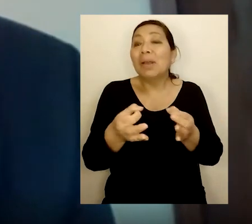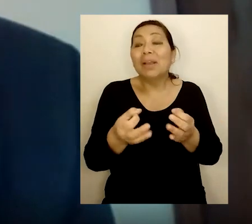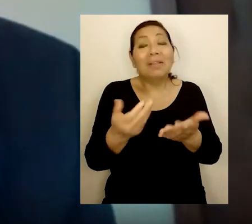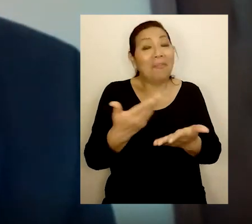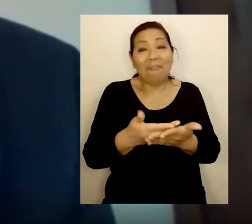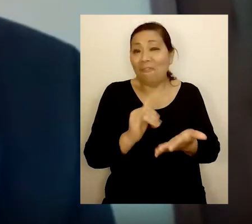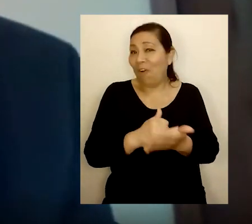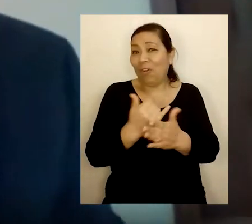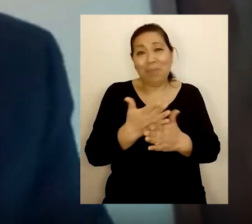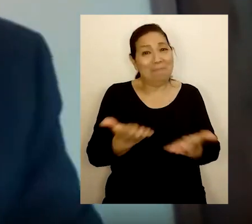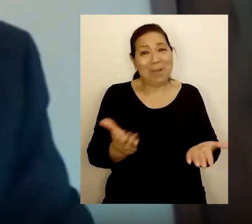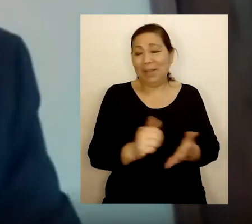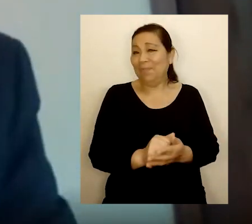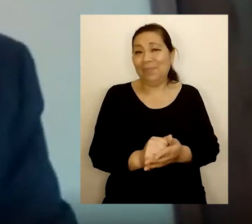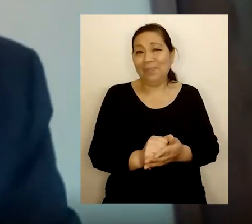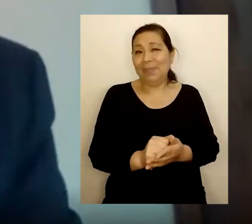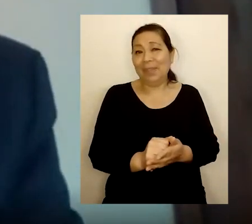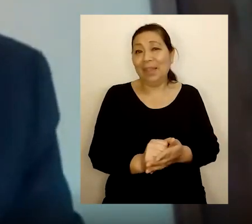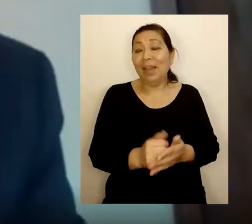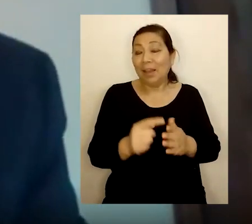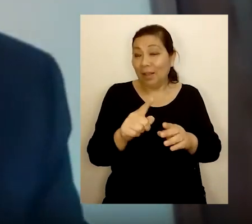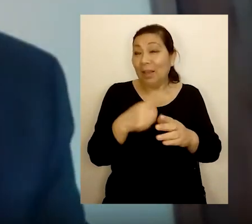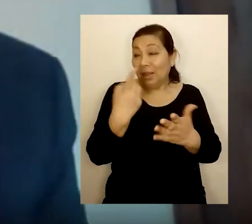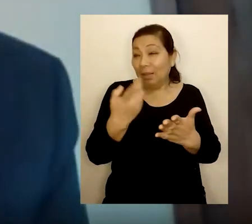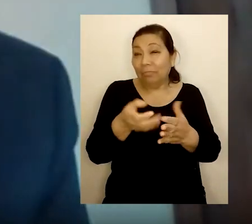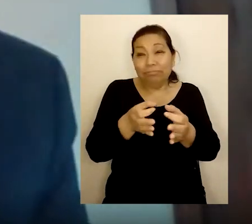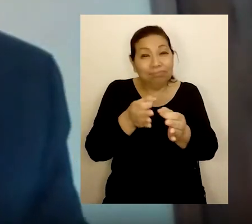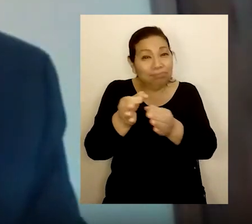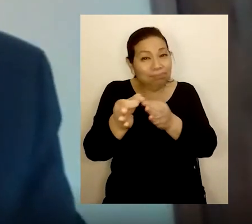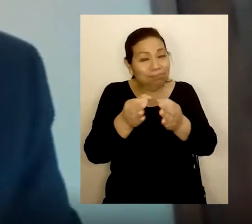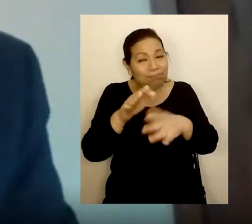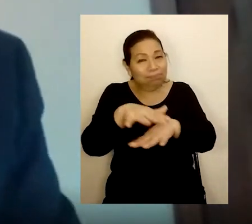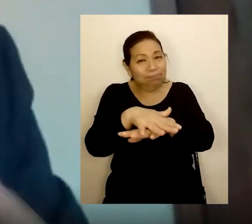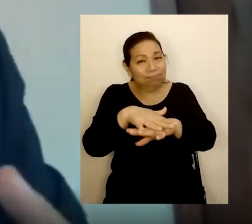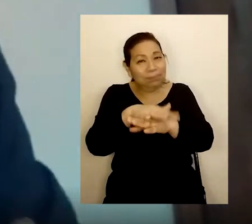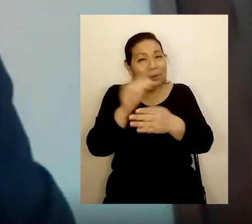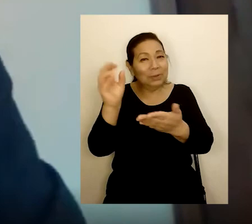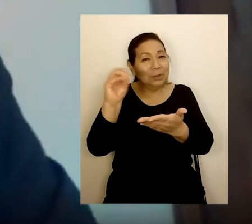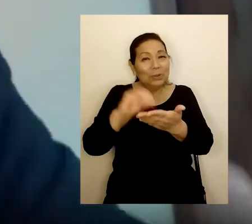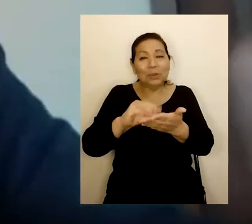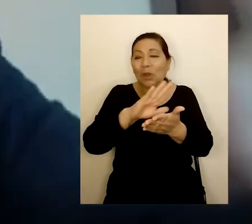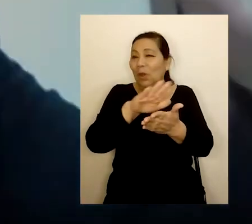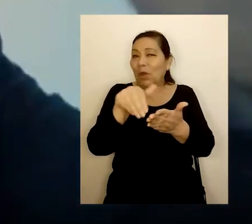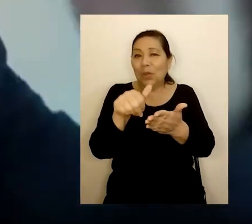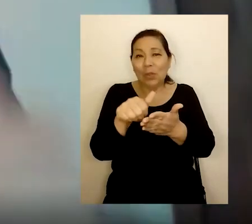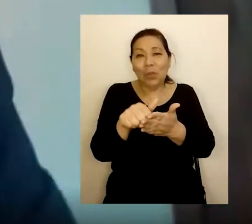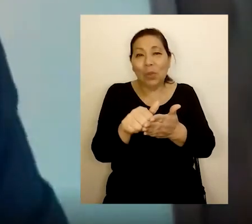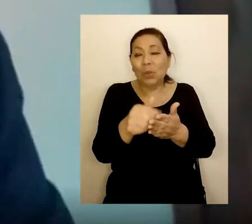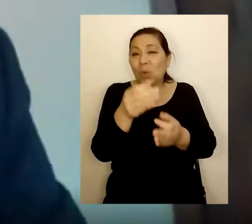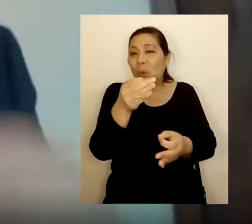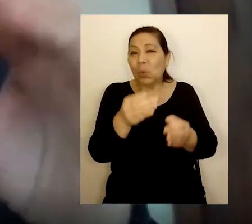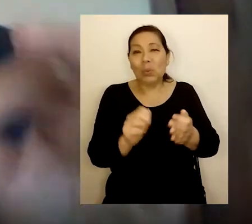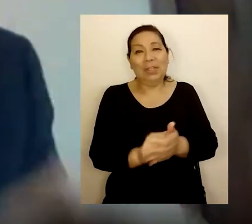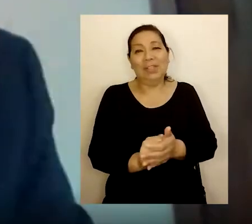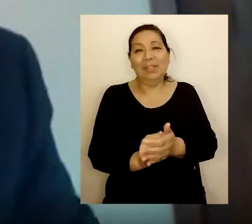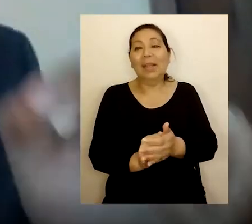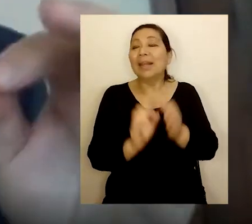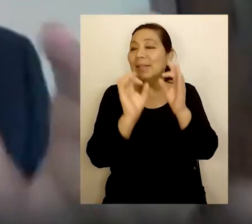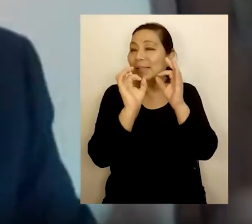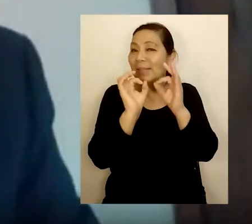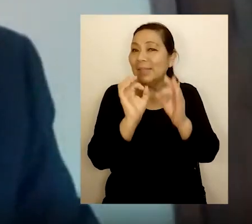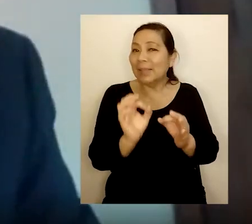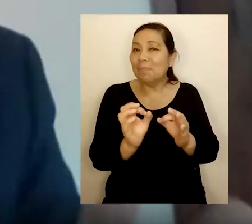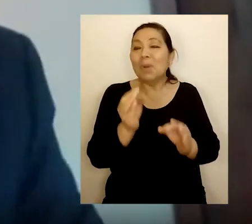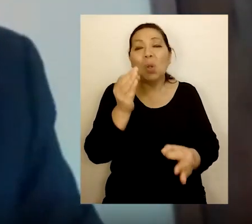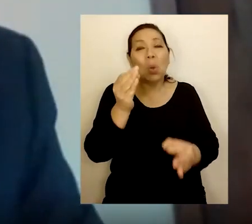aplicación indebida. Entonces, a lo largo de la sede administrativa y toda la sede judicial, siempre